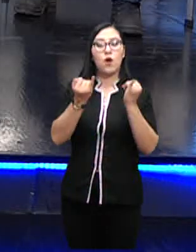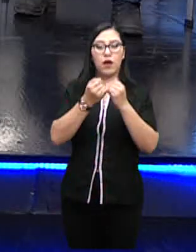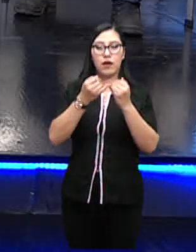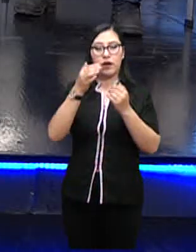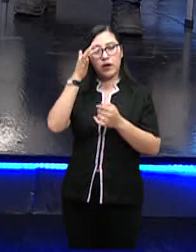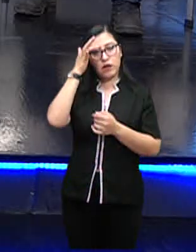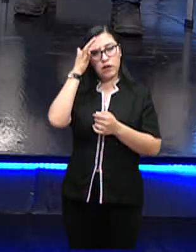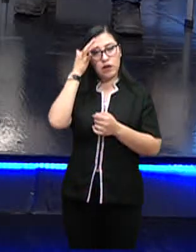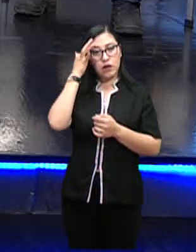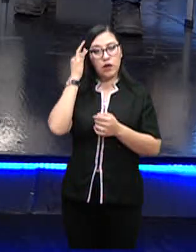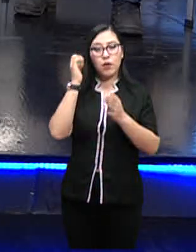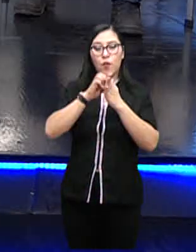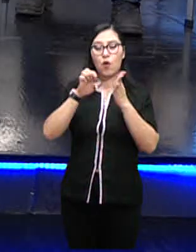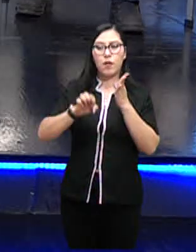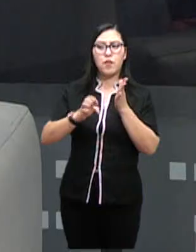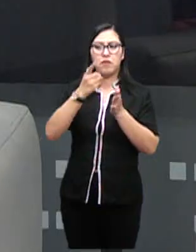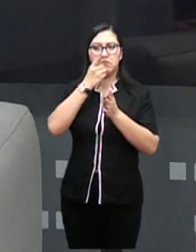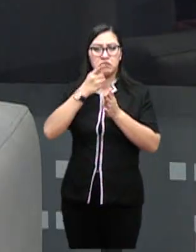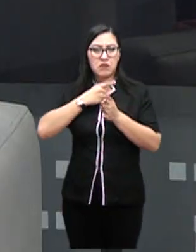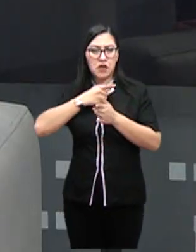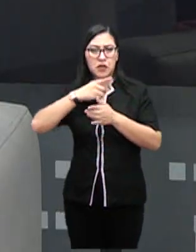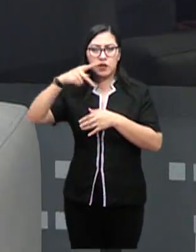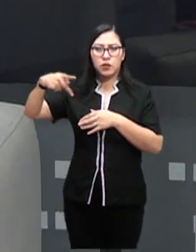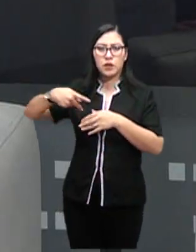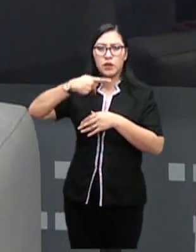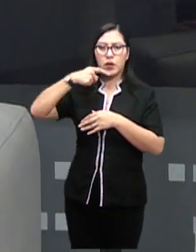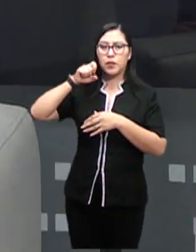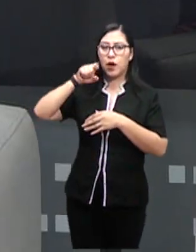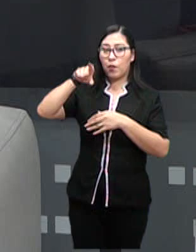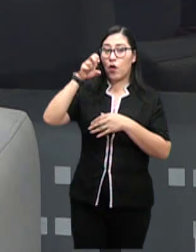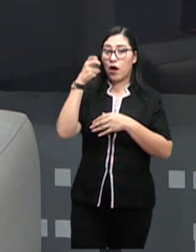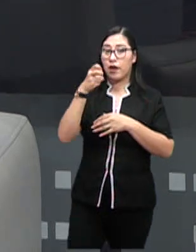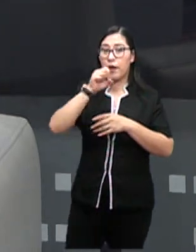tocado la puerta de que por las causas de este tipo de pirotecnia,